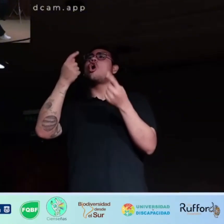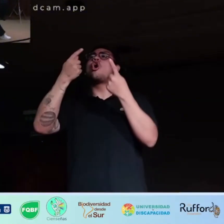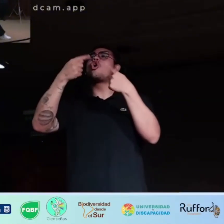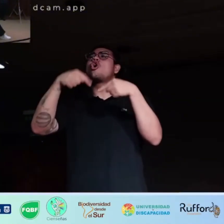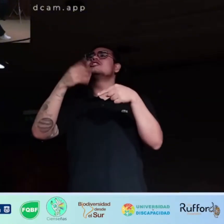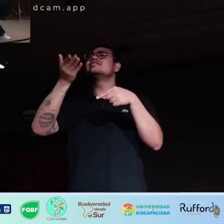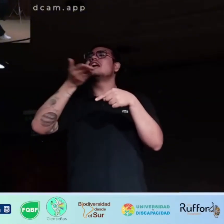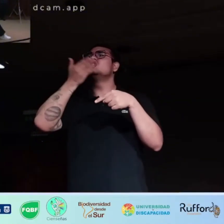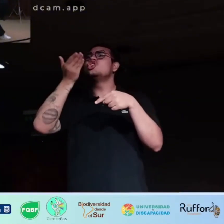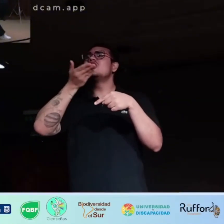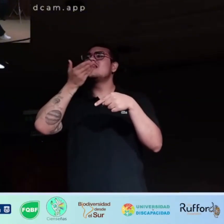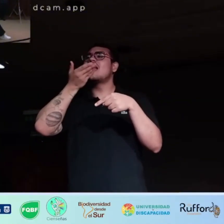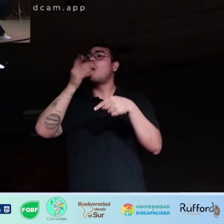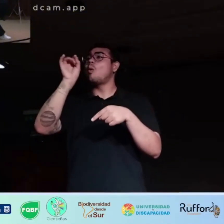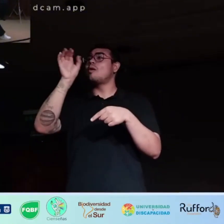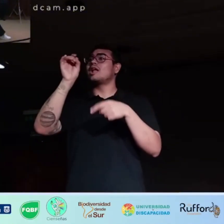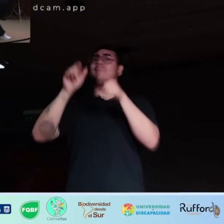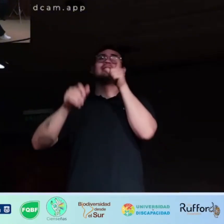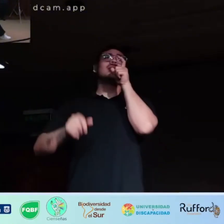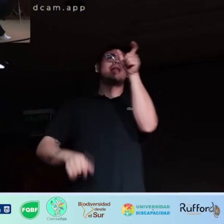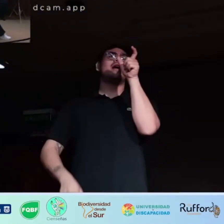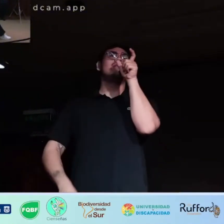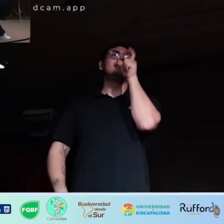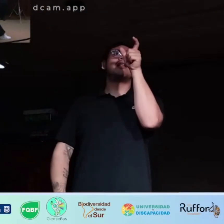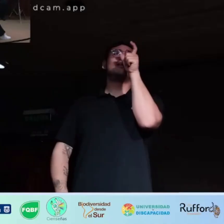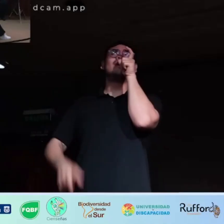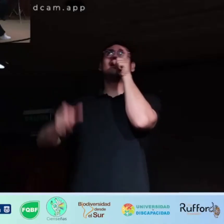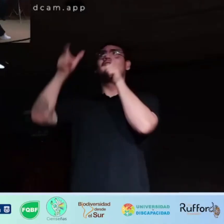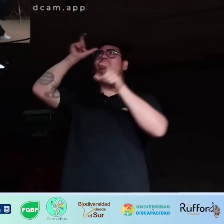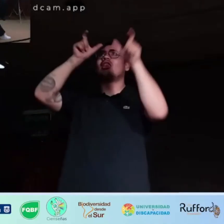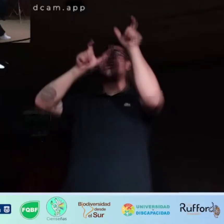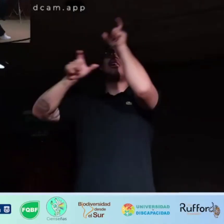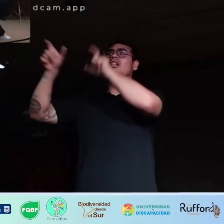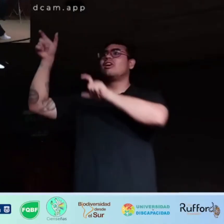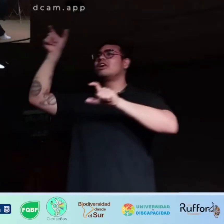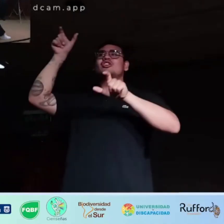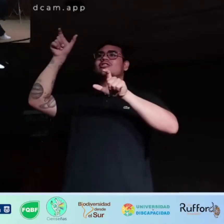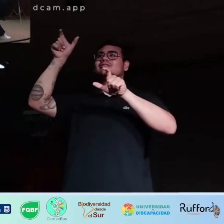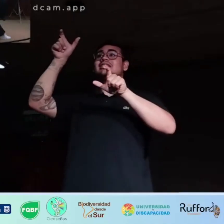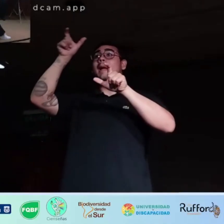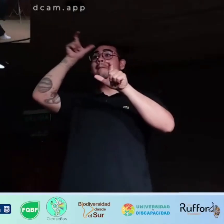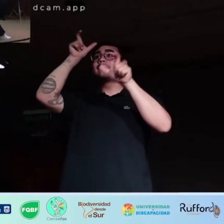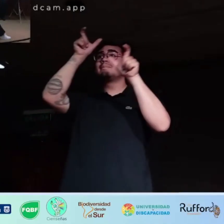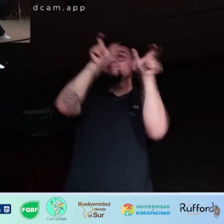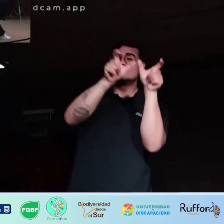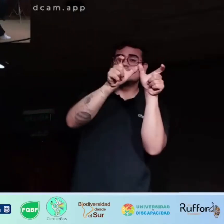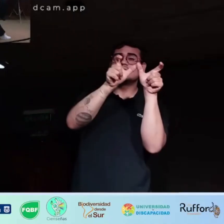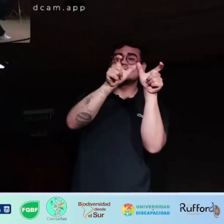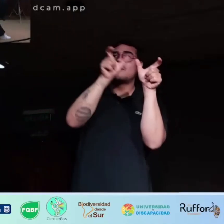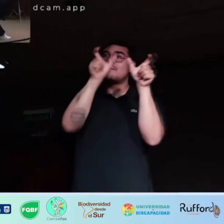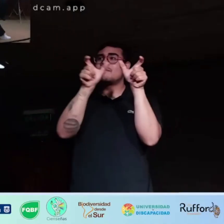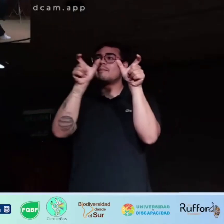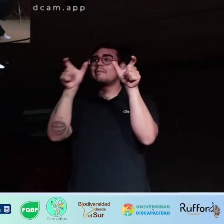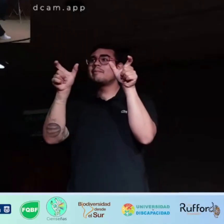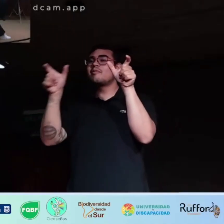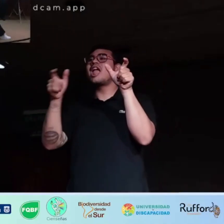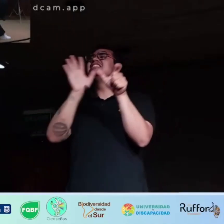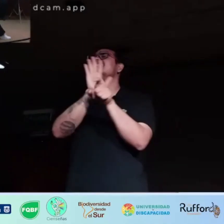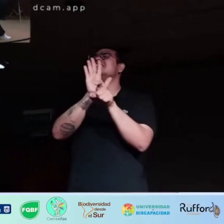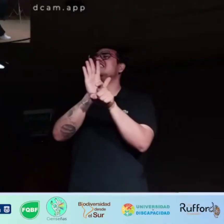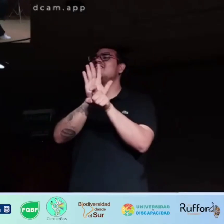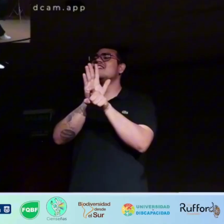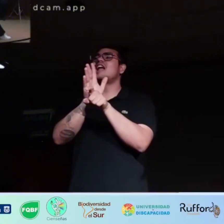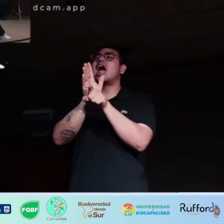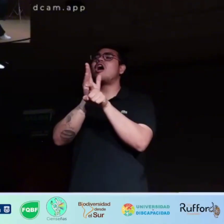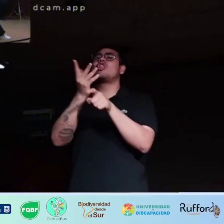unos cuantos años, todavía es muy nuevo, muy local inclusive. Esto eso es poquito. Me contaron los chicos de Mendoza